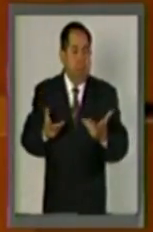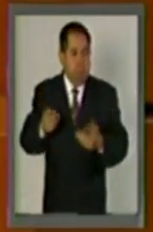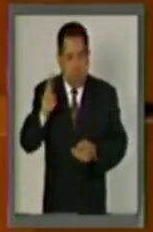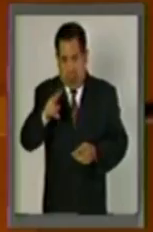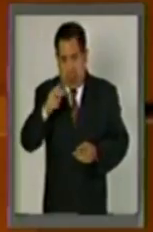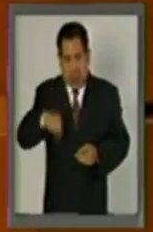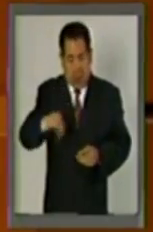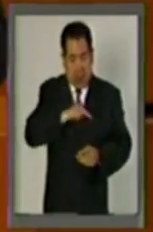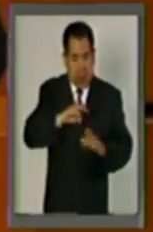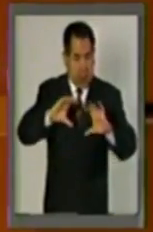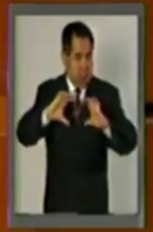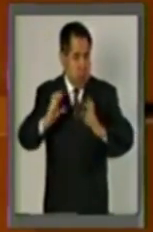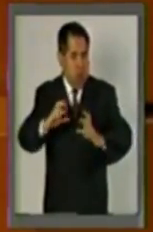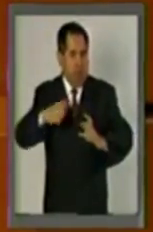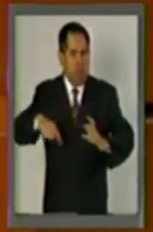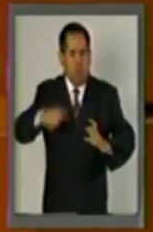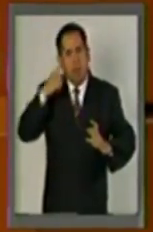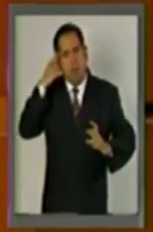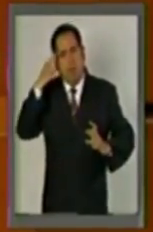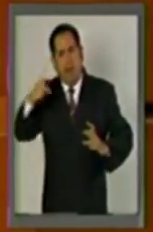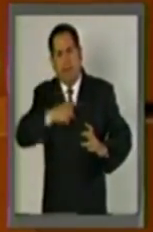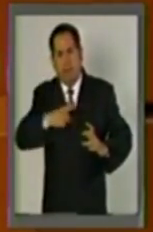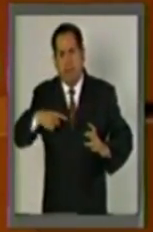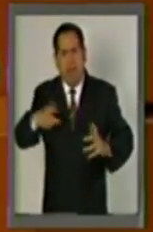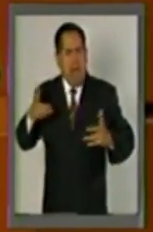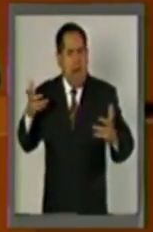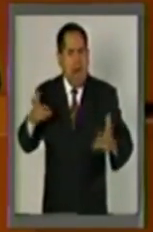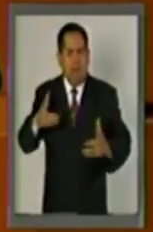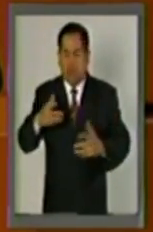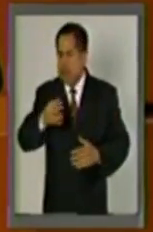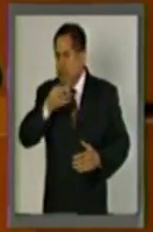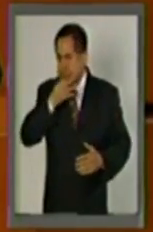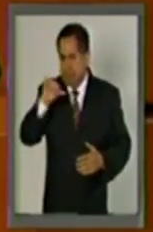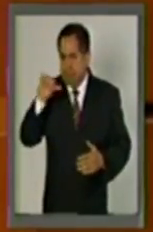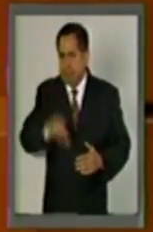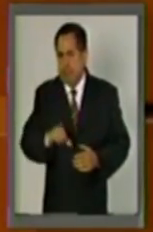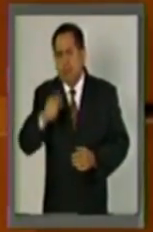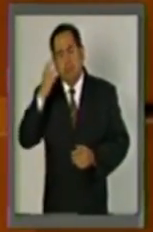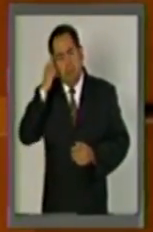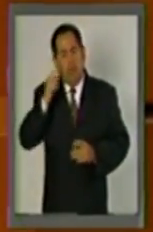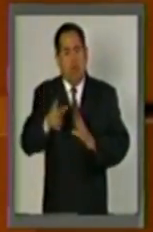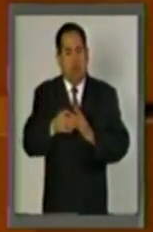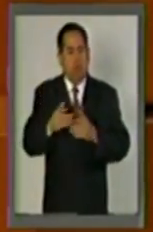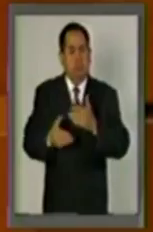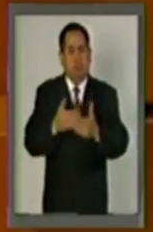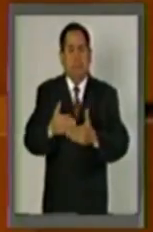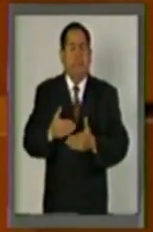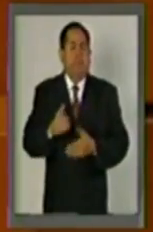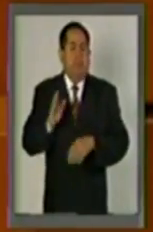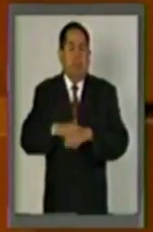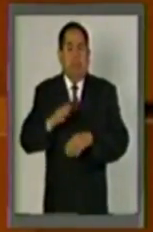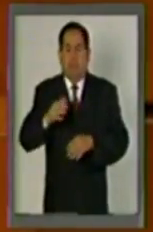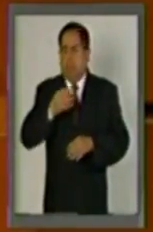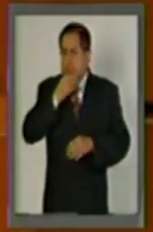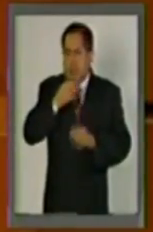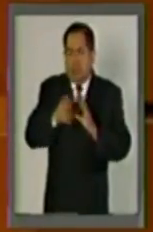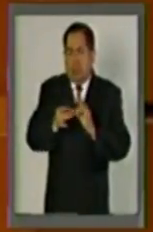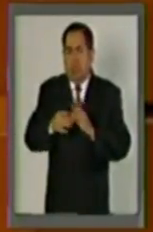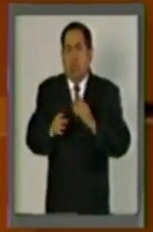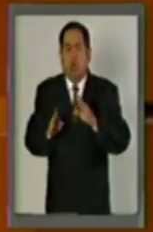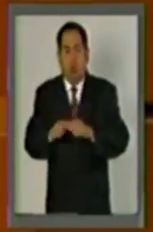que el Congreso de la Unión debe actuar de manera pronta para remediar la situación considerada